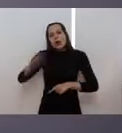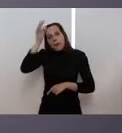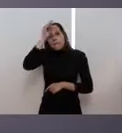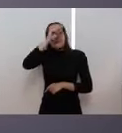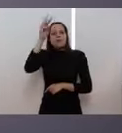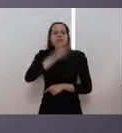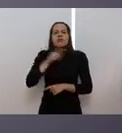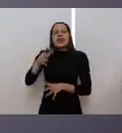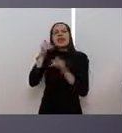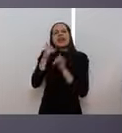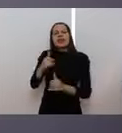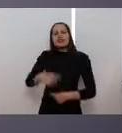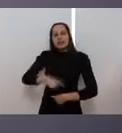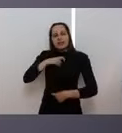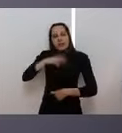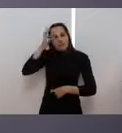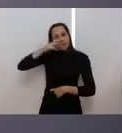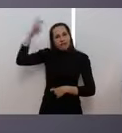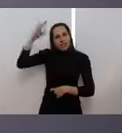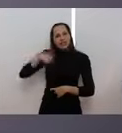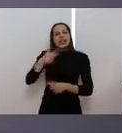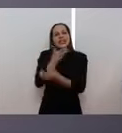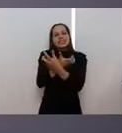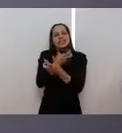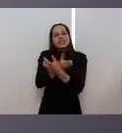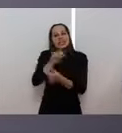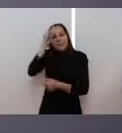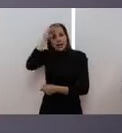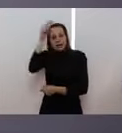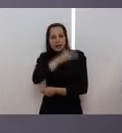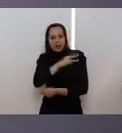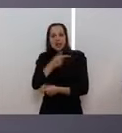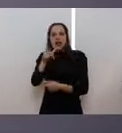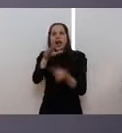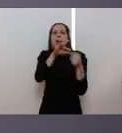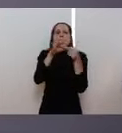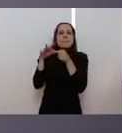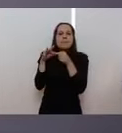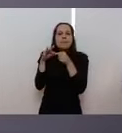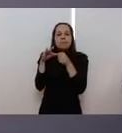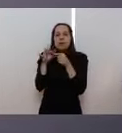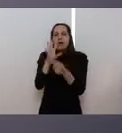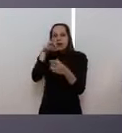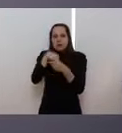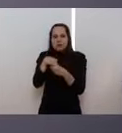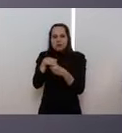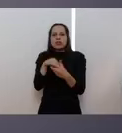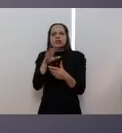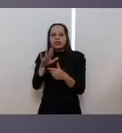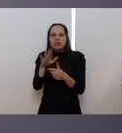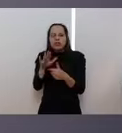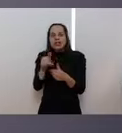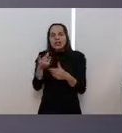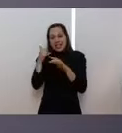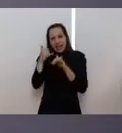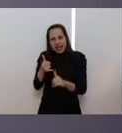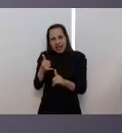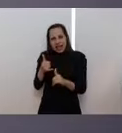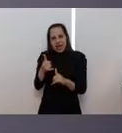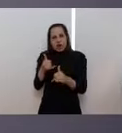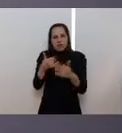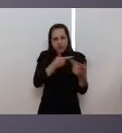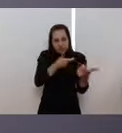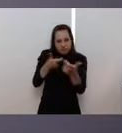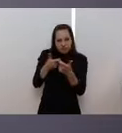ingeniero civil profesional en ciencias militares especialista dentro de su arma como ingeniero de combate e ingeniero de